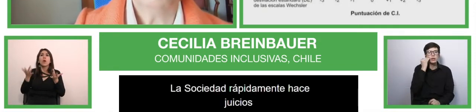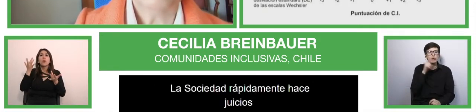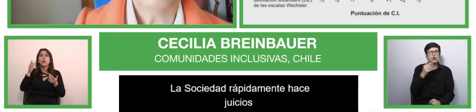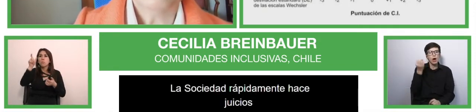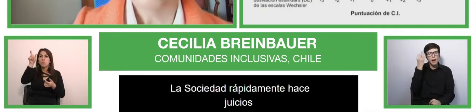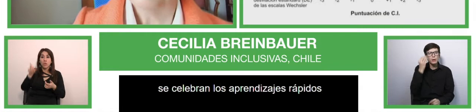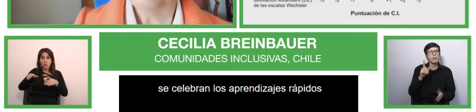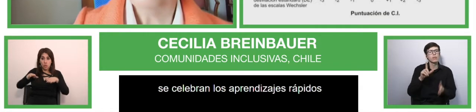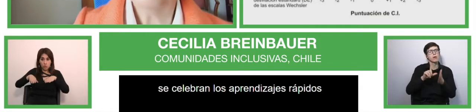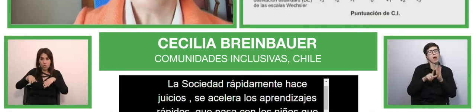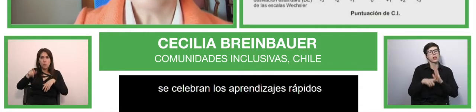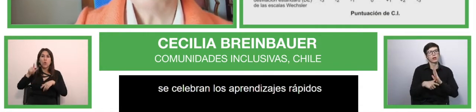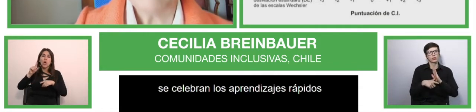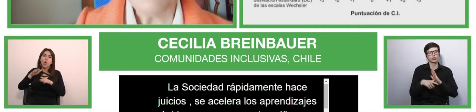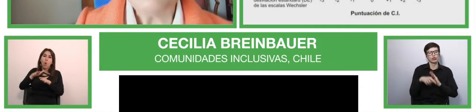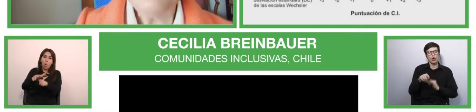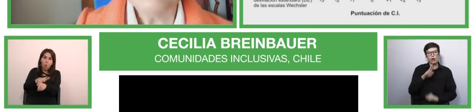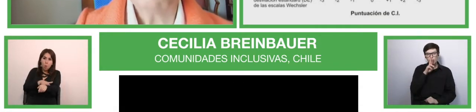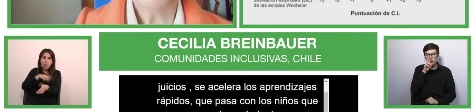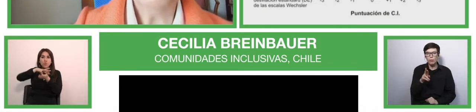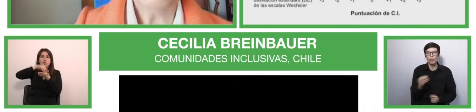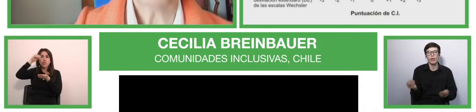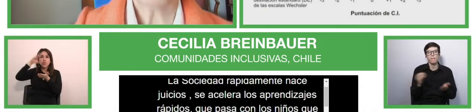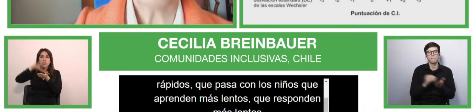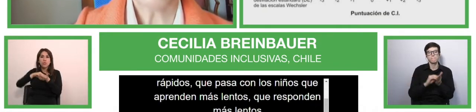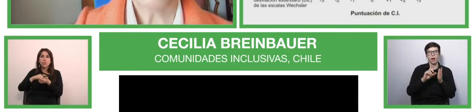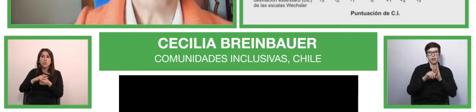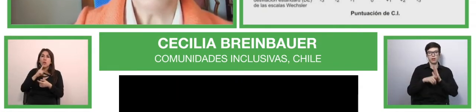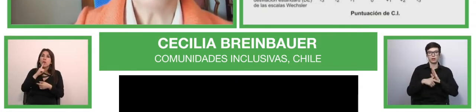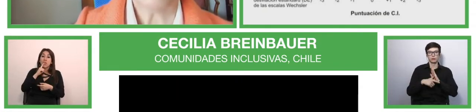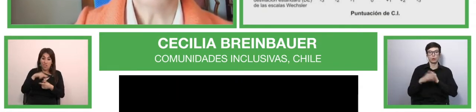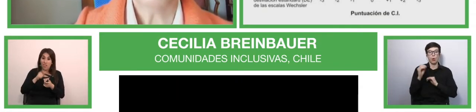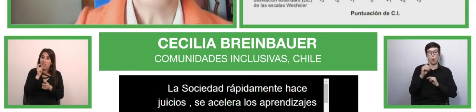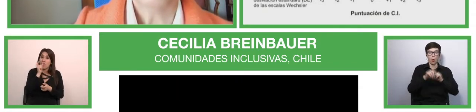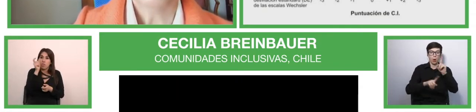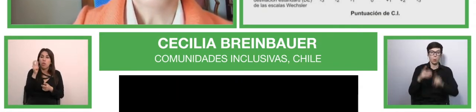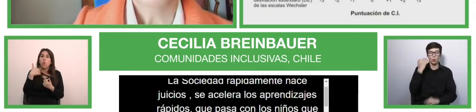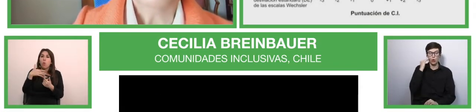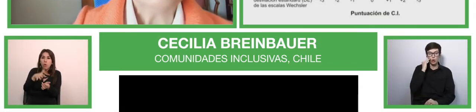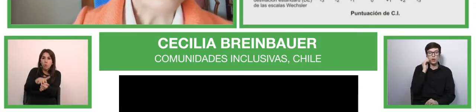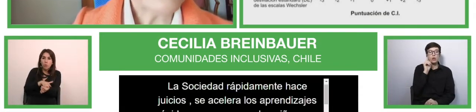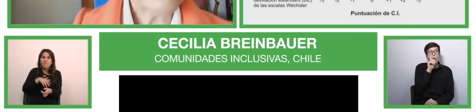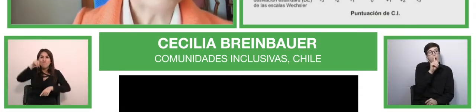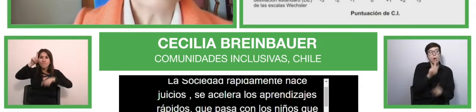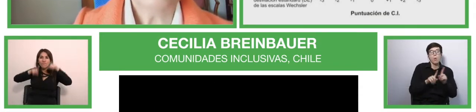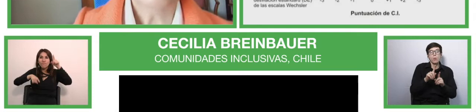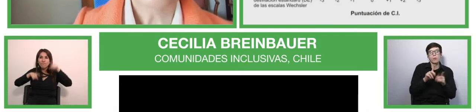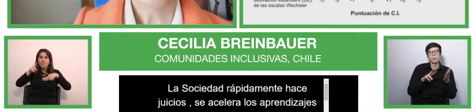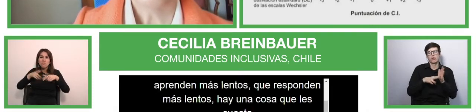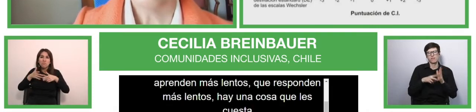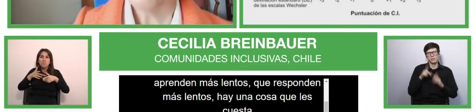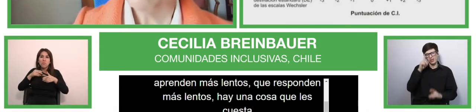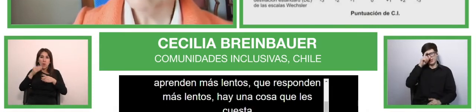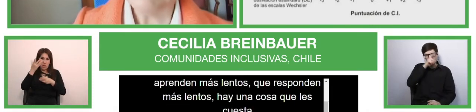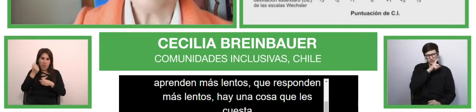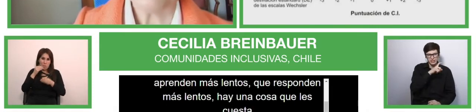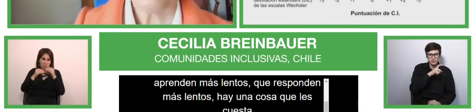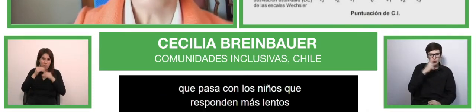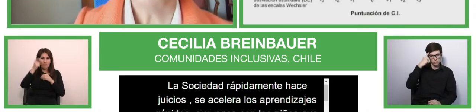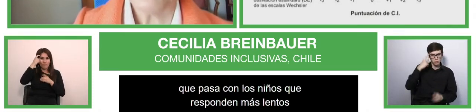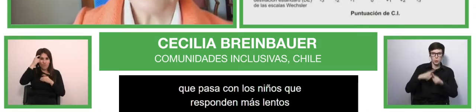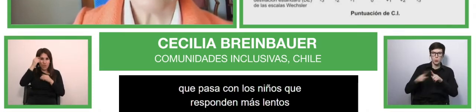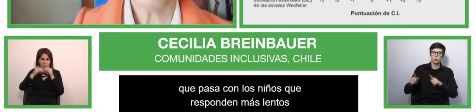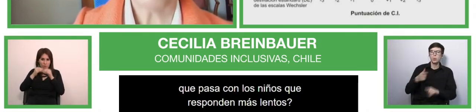lento los niños que hay una cosa que les cuesta y en otras cosas les son más